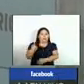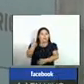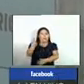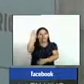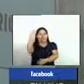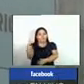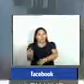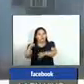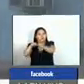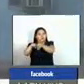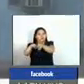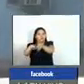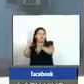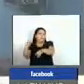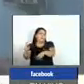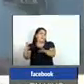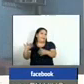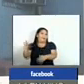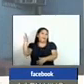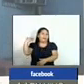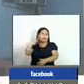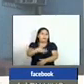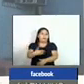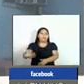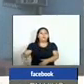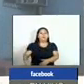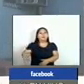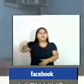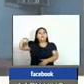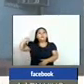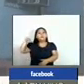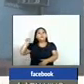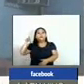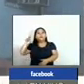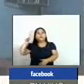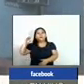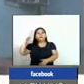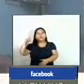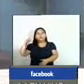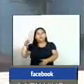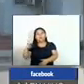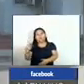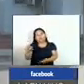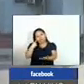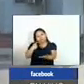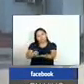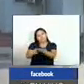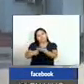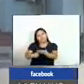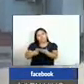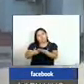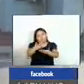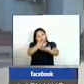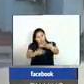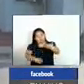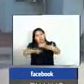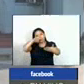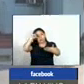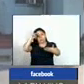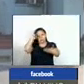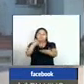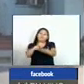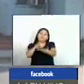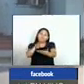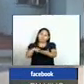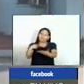candidato que ya él ha sido presidente del Parlacen en representación del Salvador y él me mostraba una memoria de labores yo le